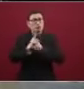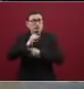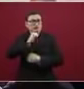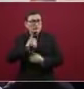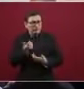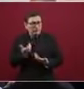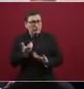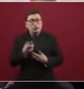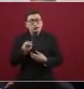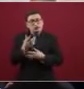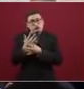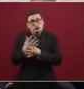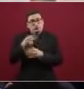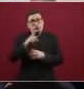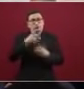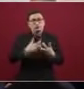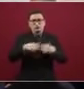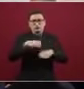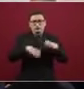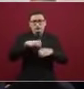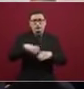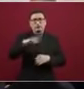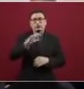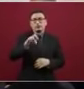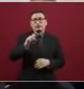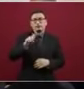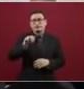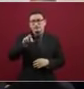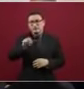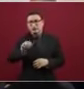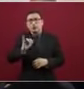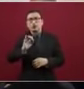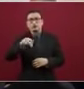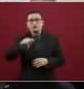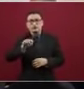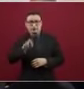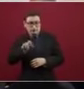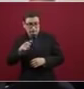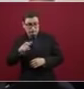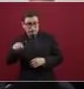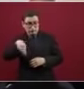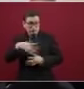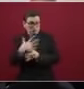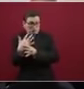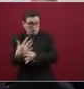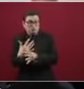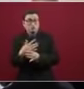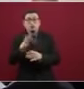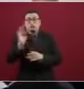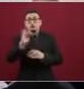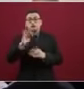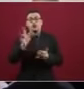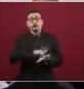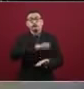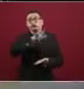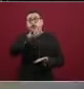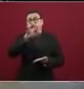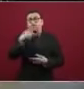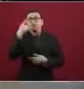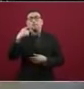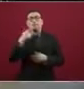embargo, los industriales como la Canacintra o Index están diciendo que van a utilizar transporte aéreo para poder